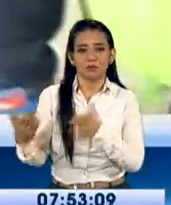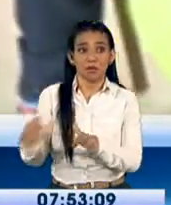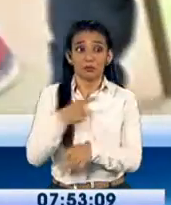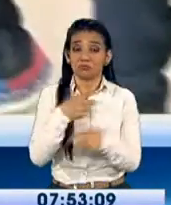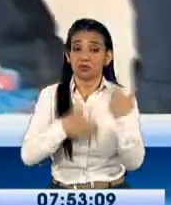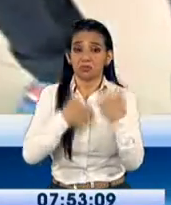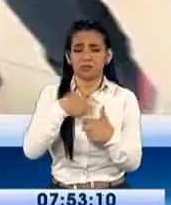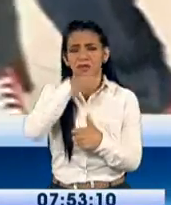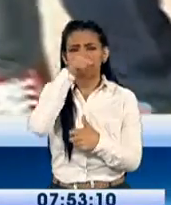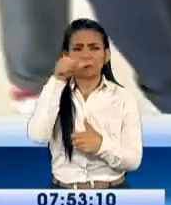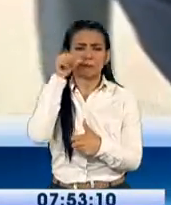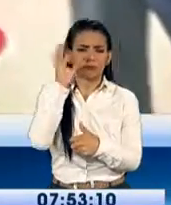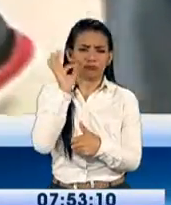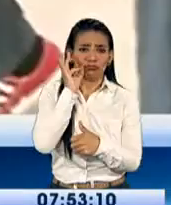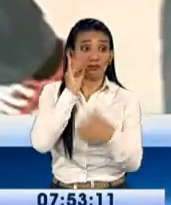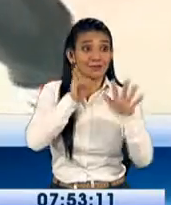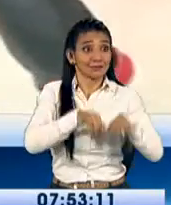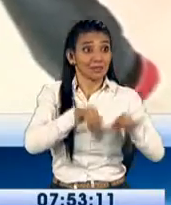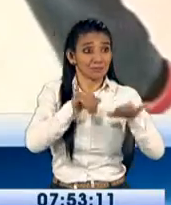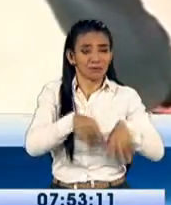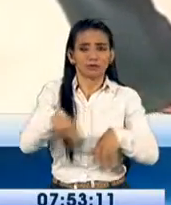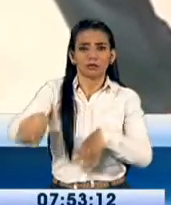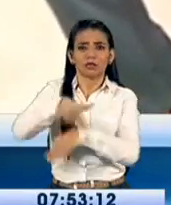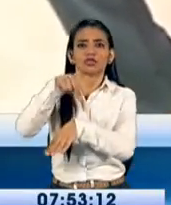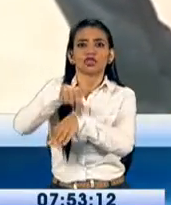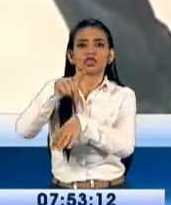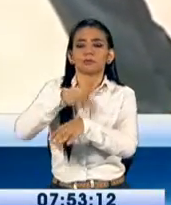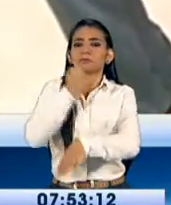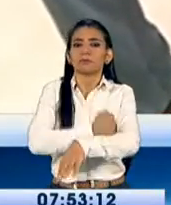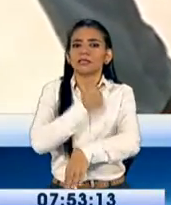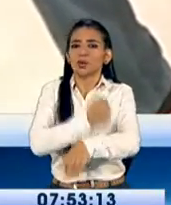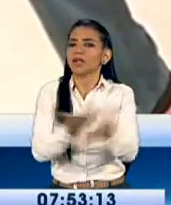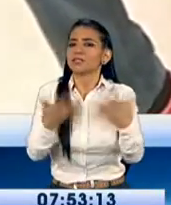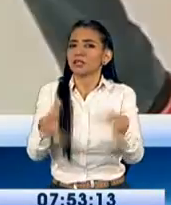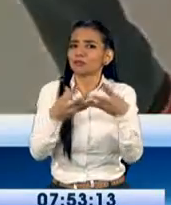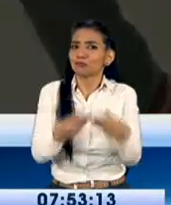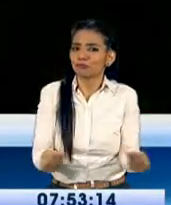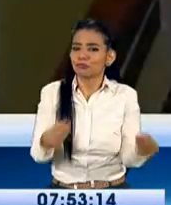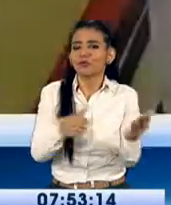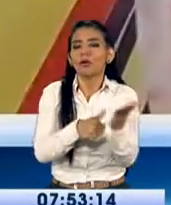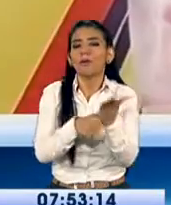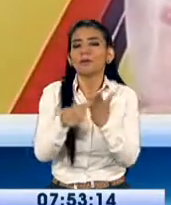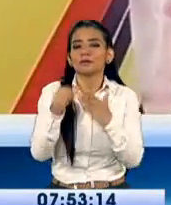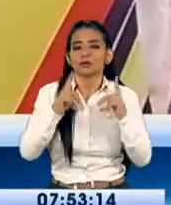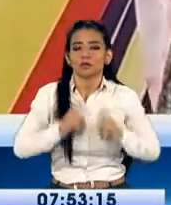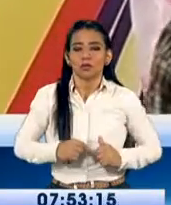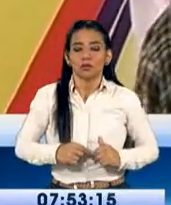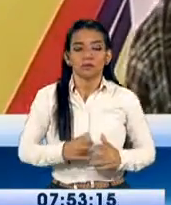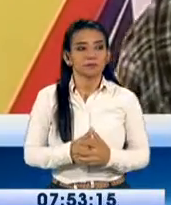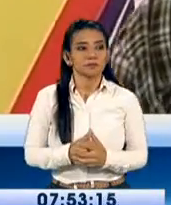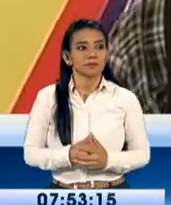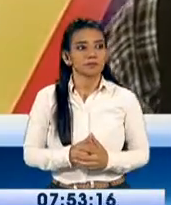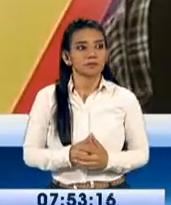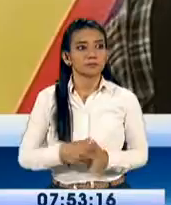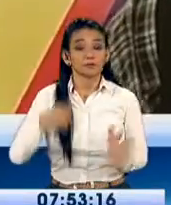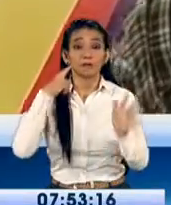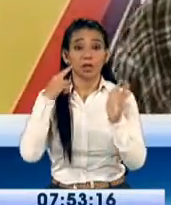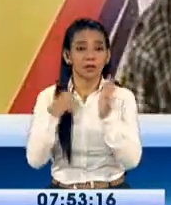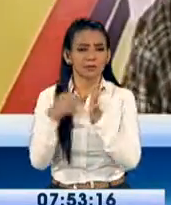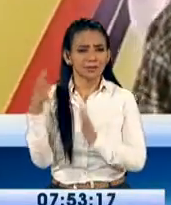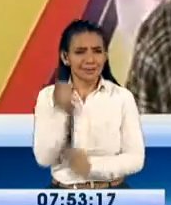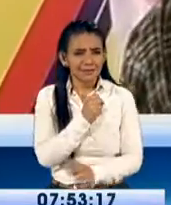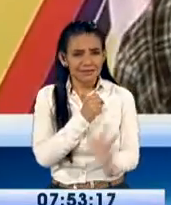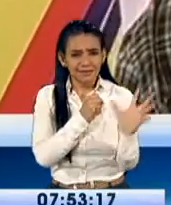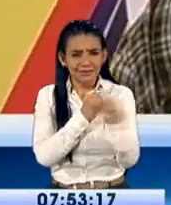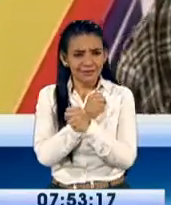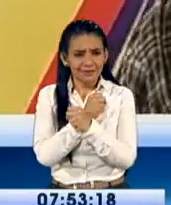6 meses fueron atendidos por profesionales del Distrito Pascuales, del Ministerio de Salud. Si en algún momento nosotros captamos esto, tanto en las